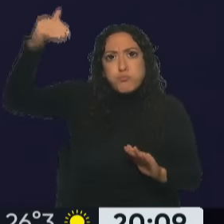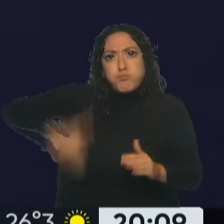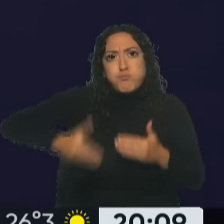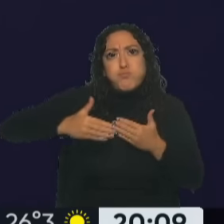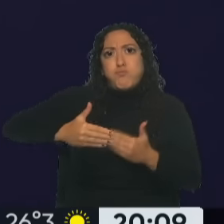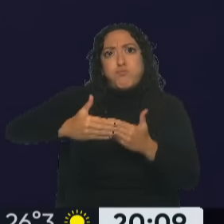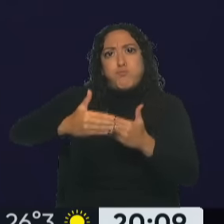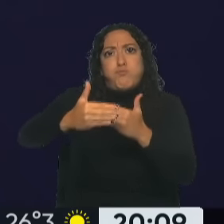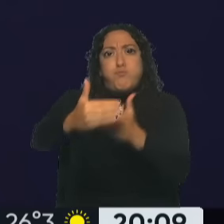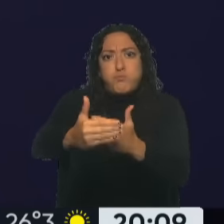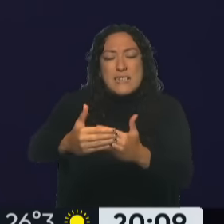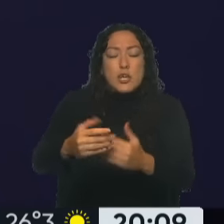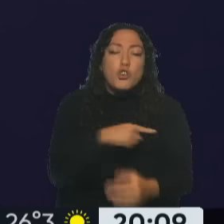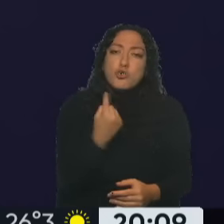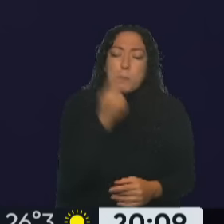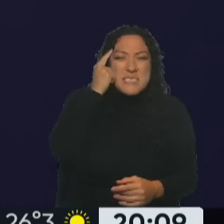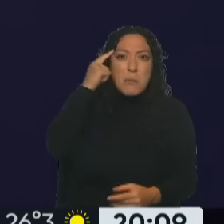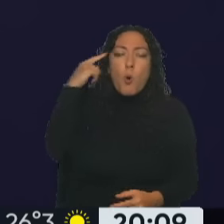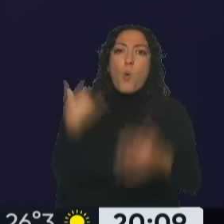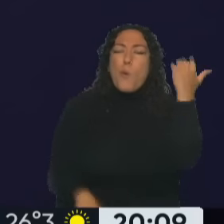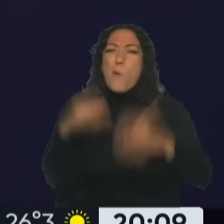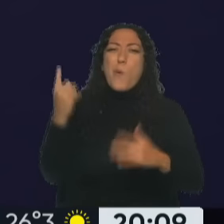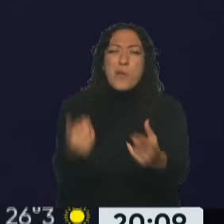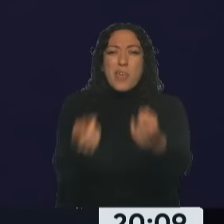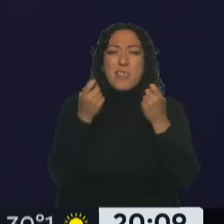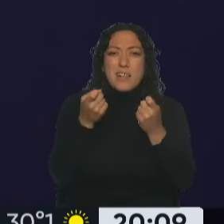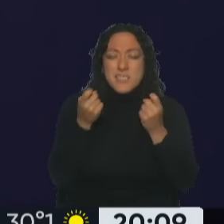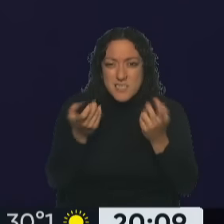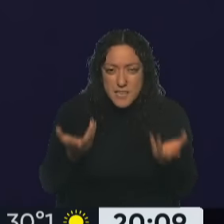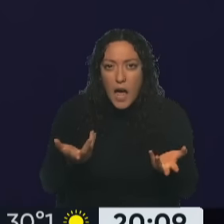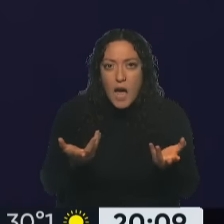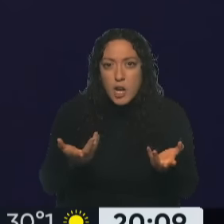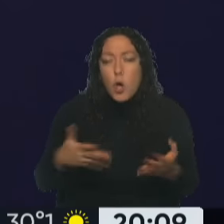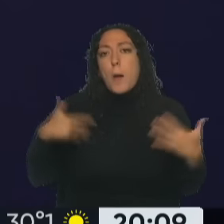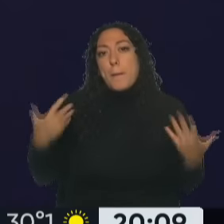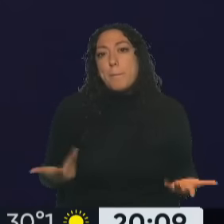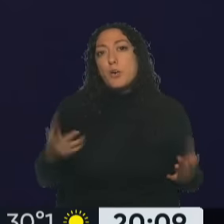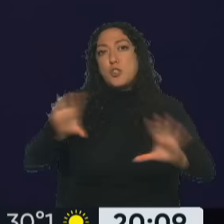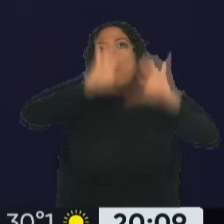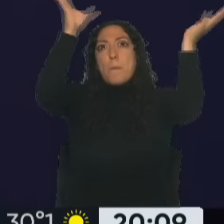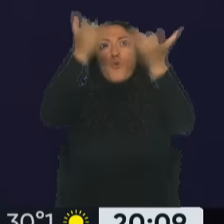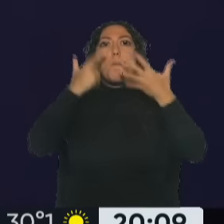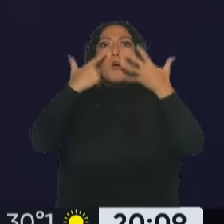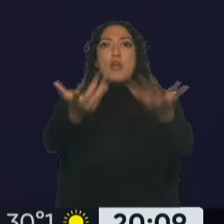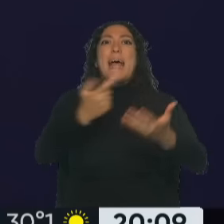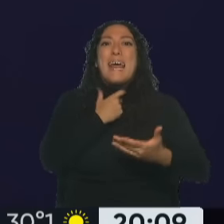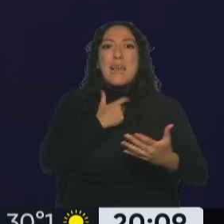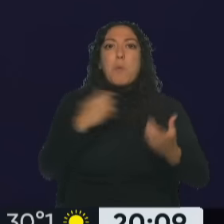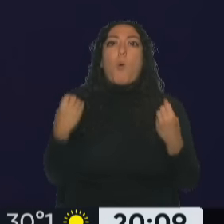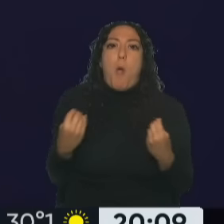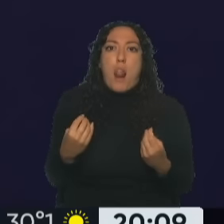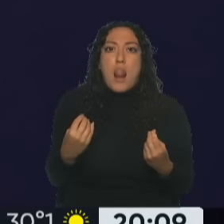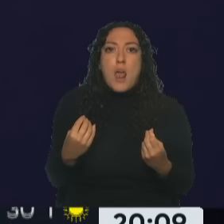necesario y urgente y es lo que realmente queremos mostrarle al mundo ese cambio que